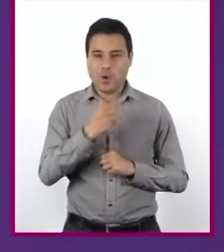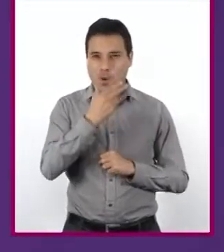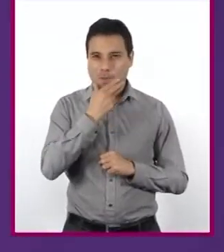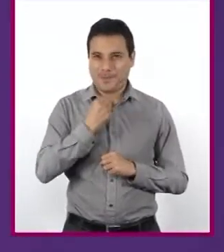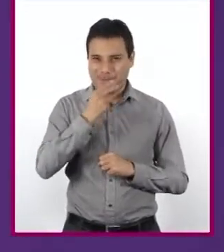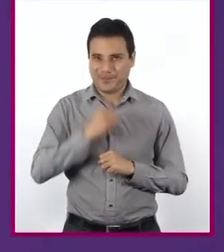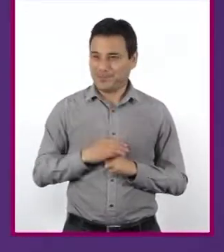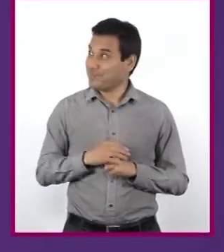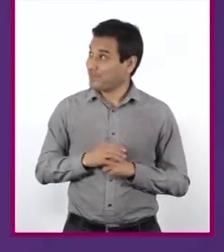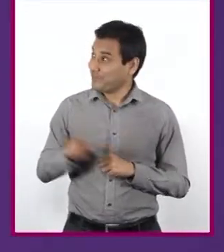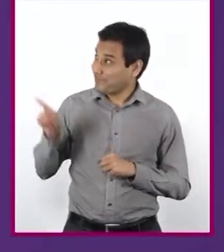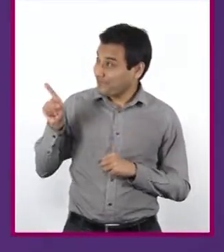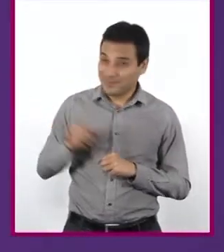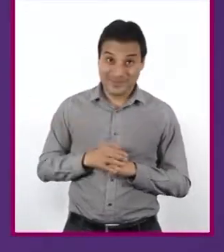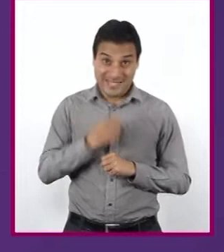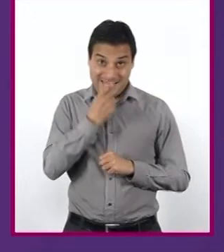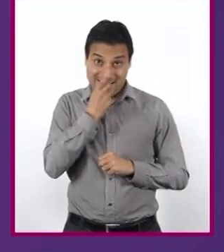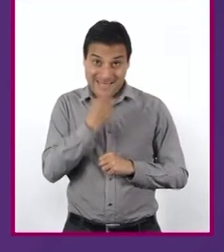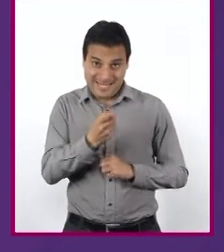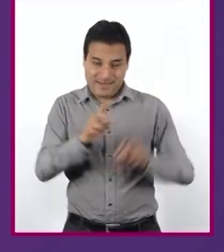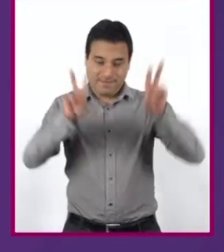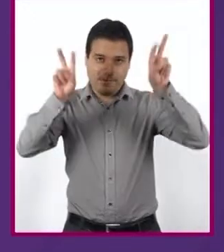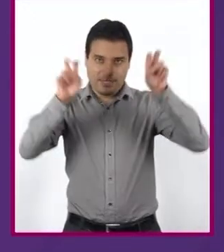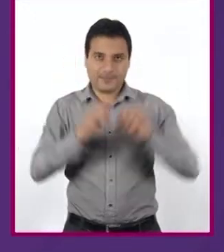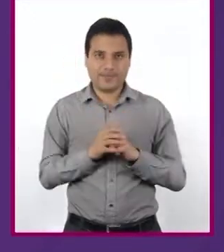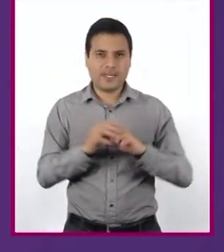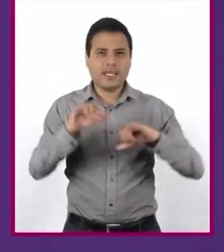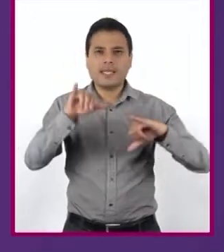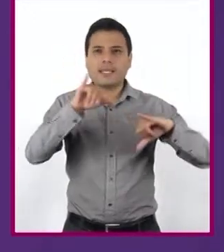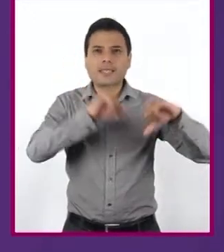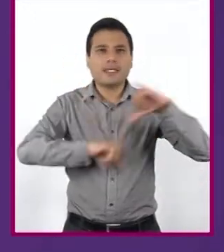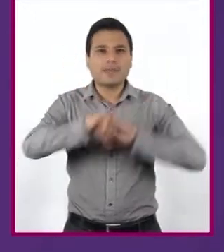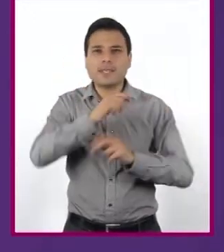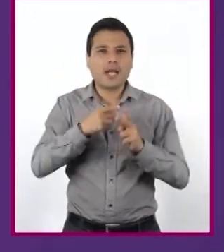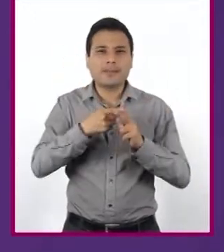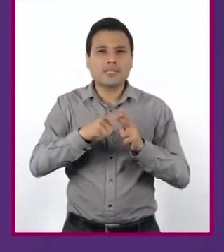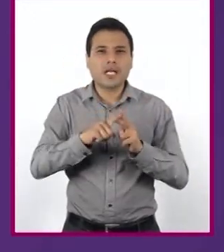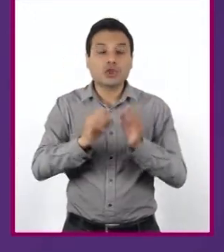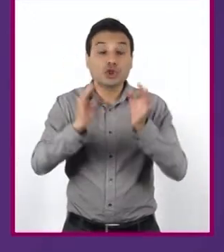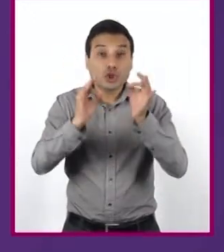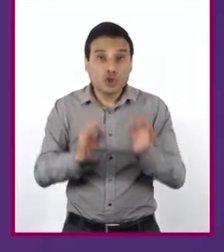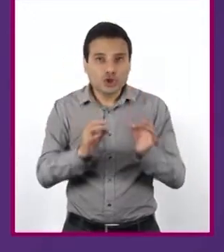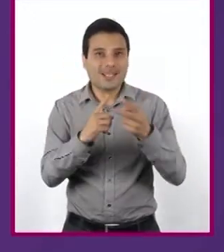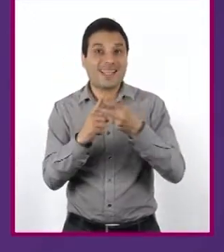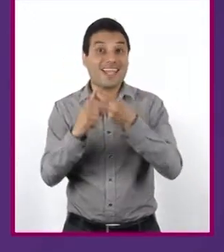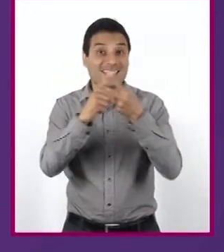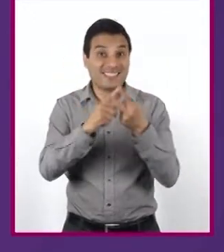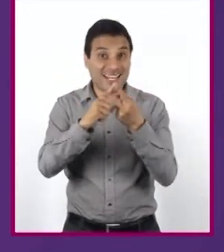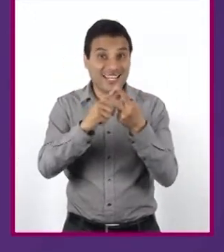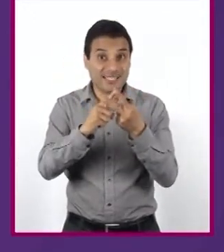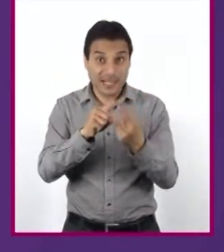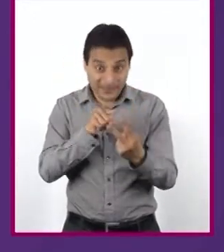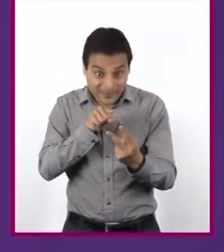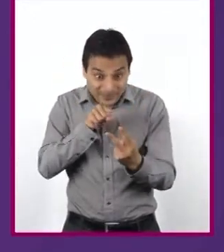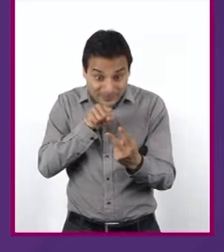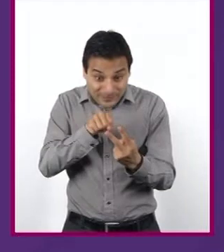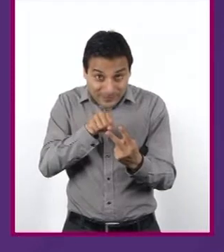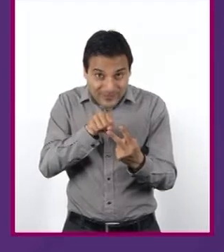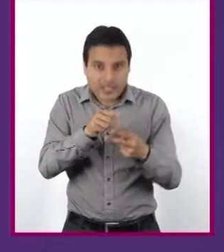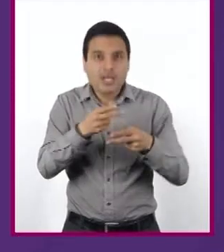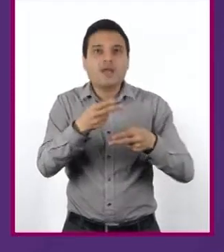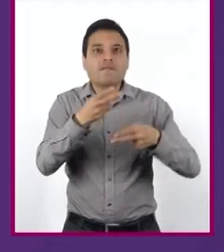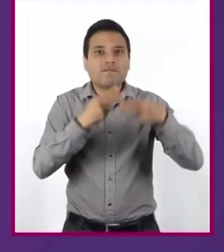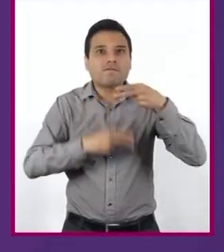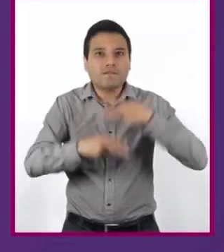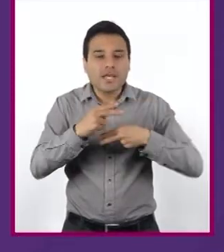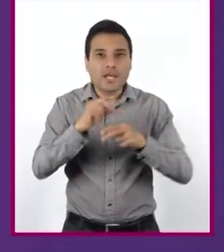Atkins. La química comienza en las estrellas. Las estrellas son la fuente de los elementos